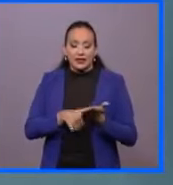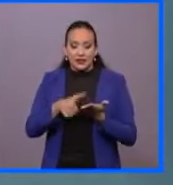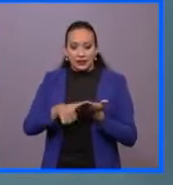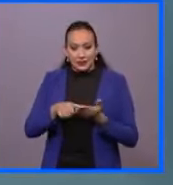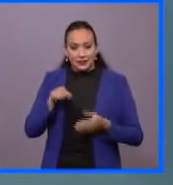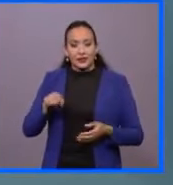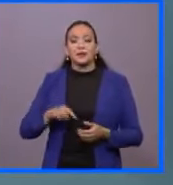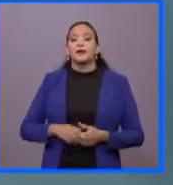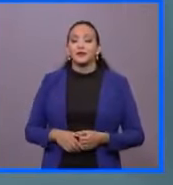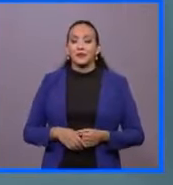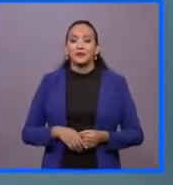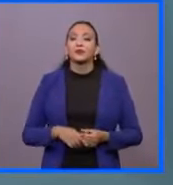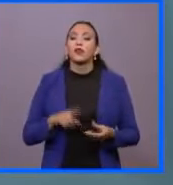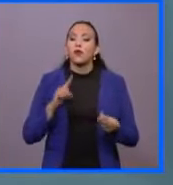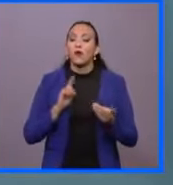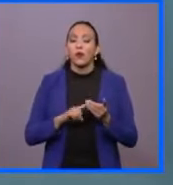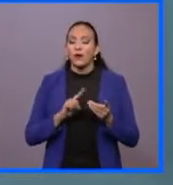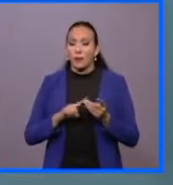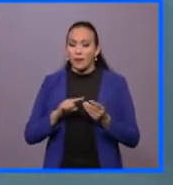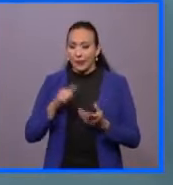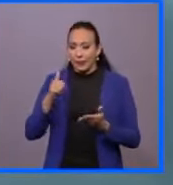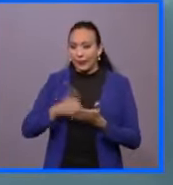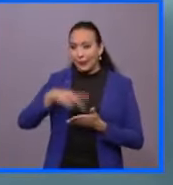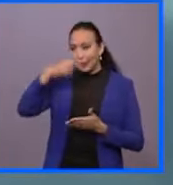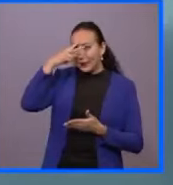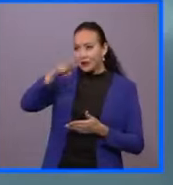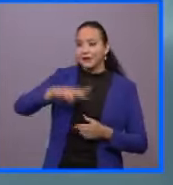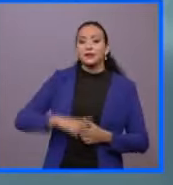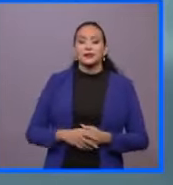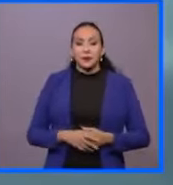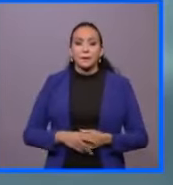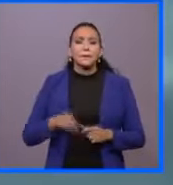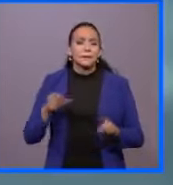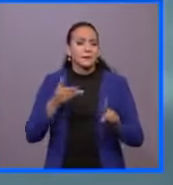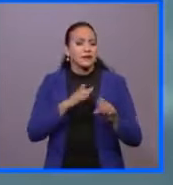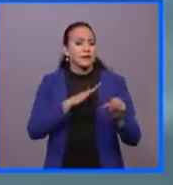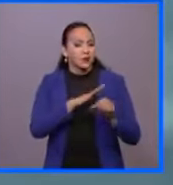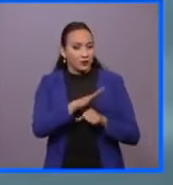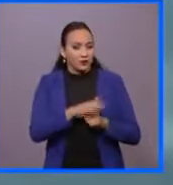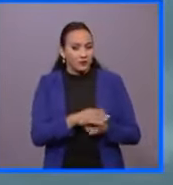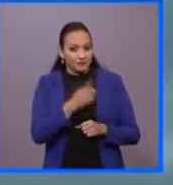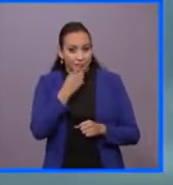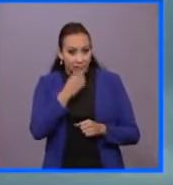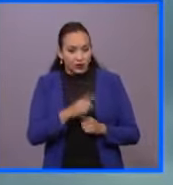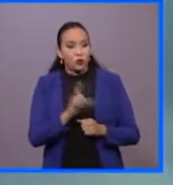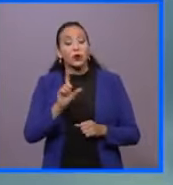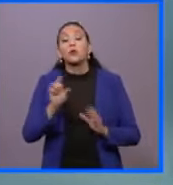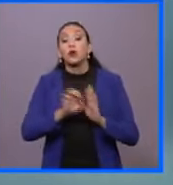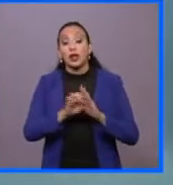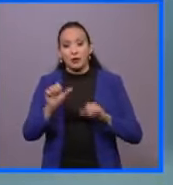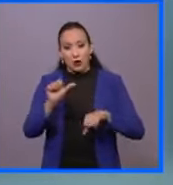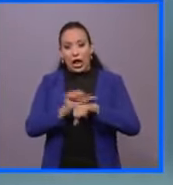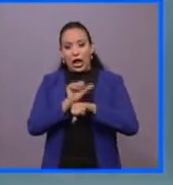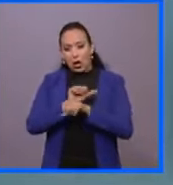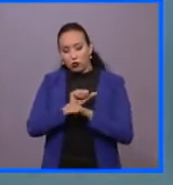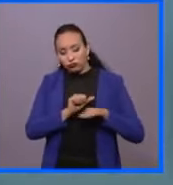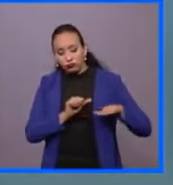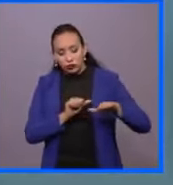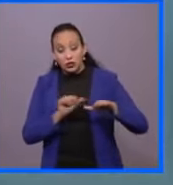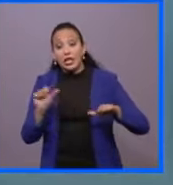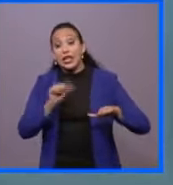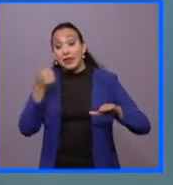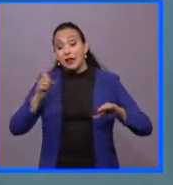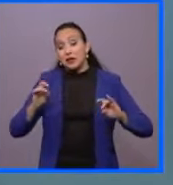de la región Centro-Sur con residencia en la Ciudad de México, el cual determinó que el retiro de un vehículo por parte de una